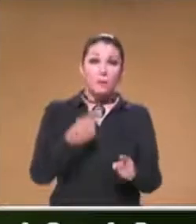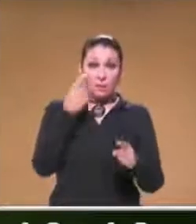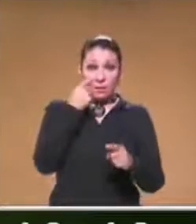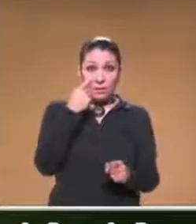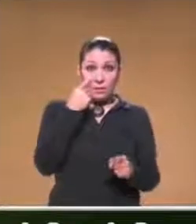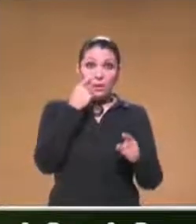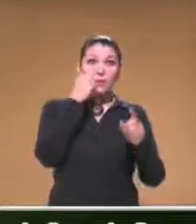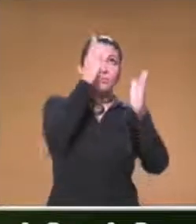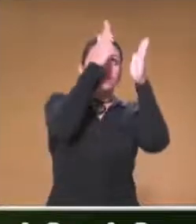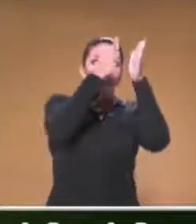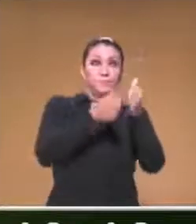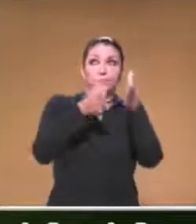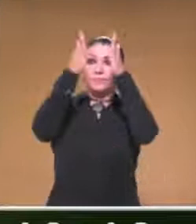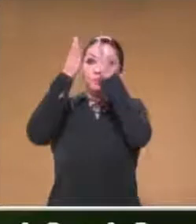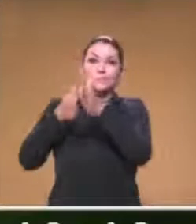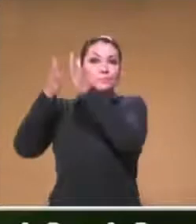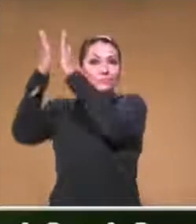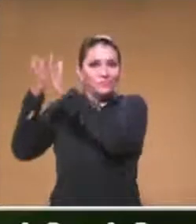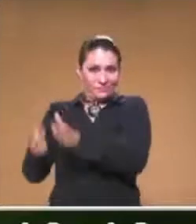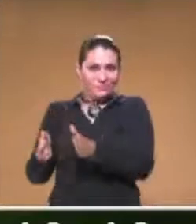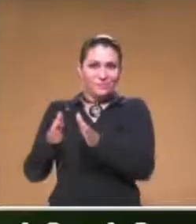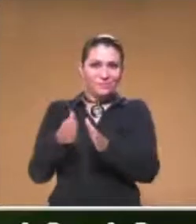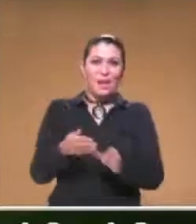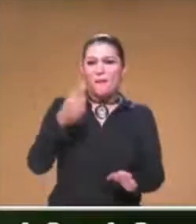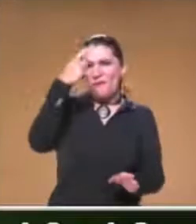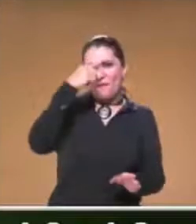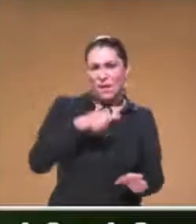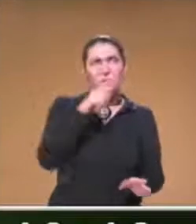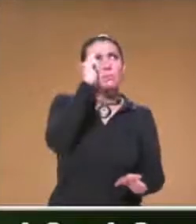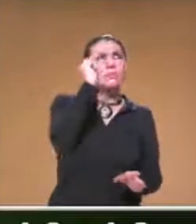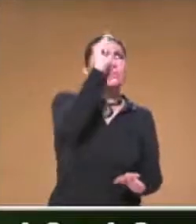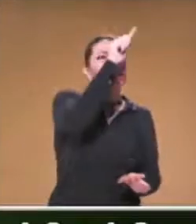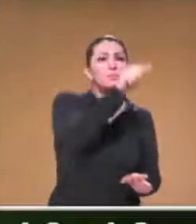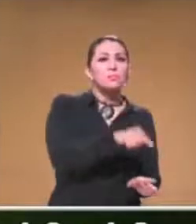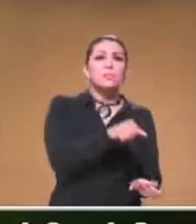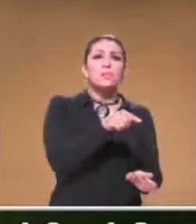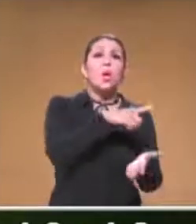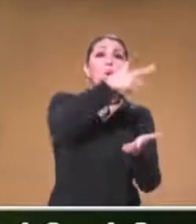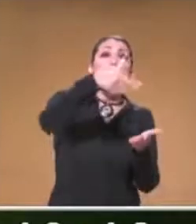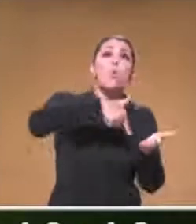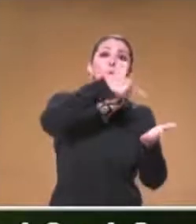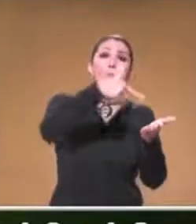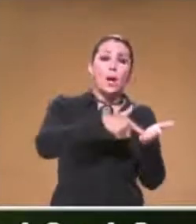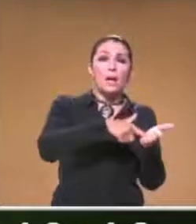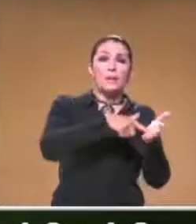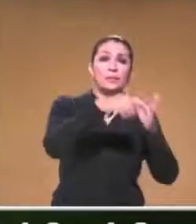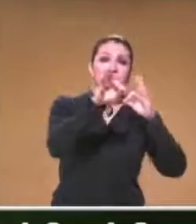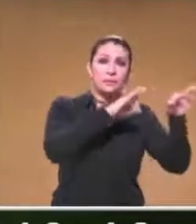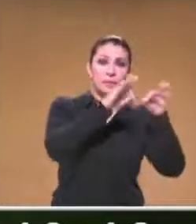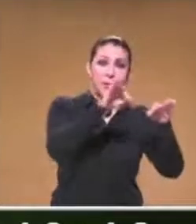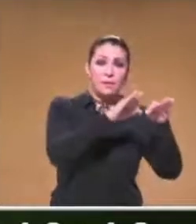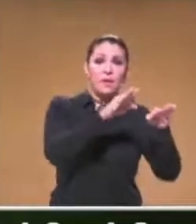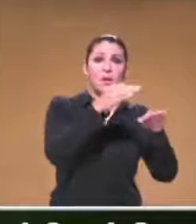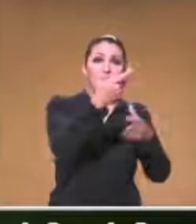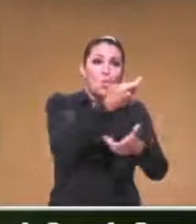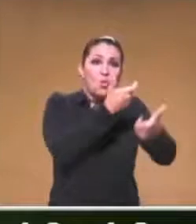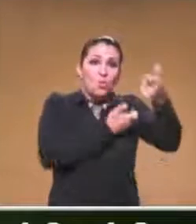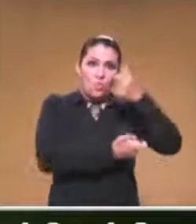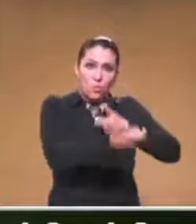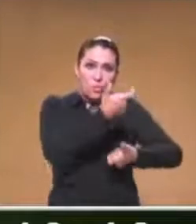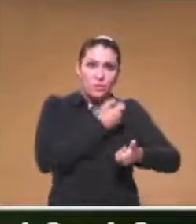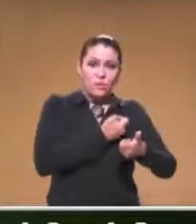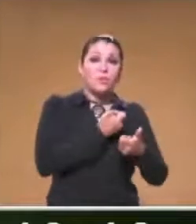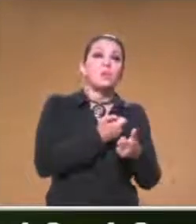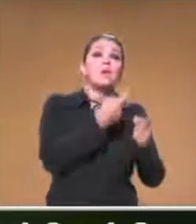organizador gráfico en pantalla. Tenemos del lado izquierdo espacios económicos, el primario, el secundario y el